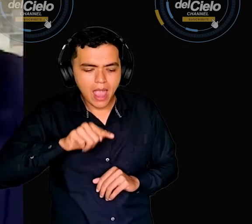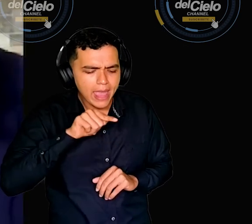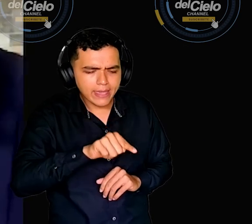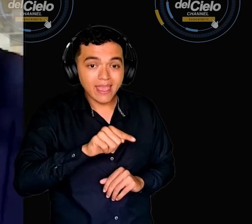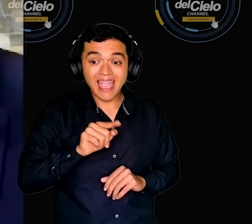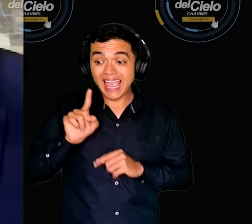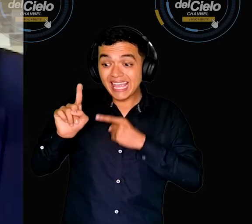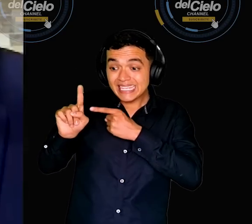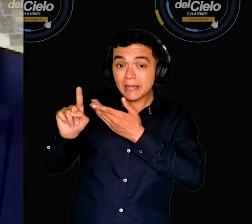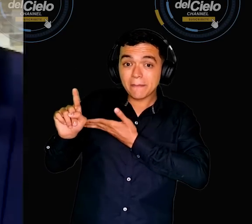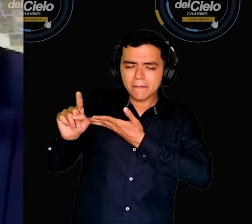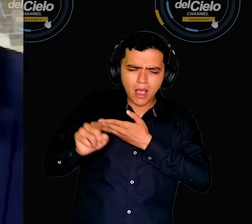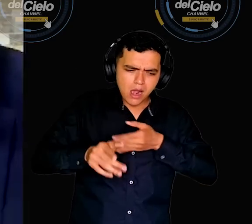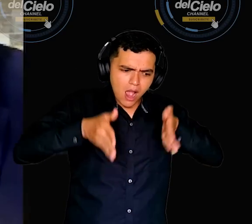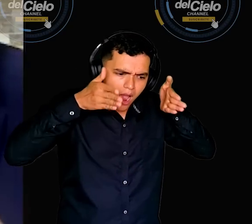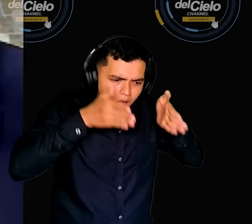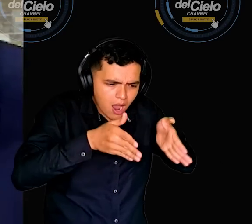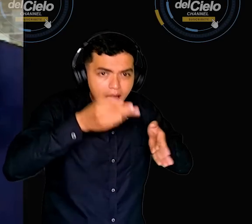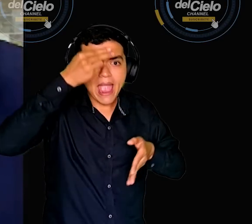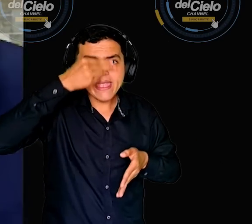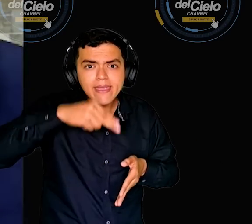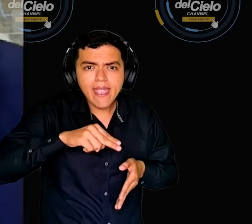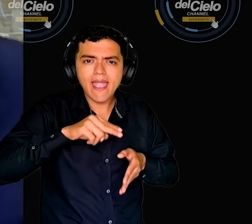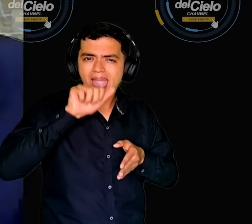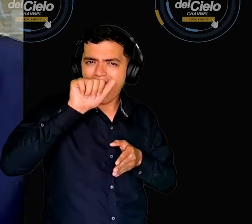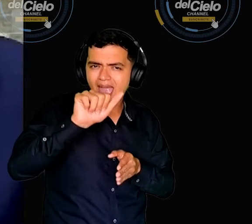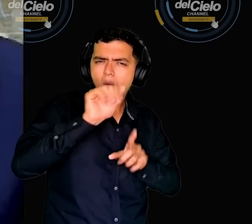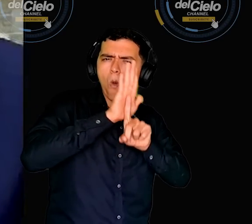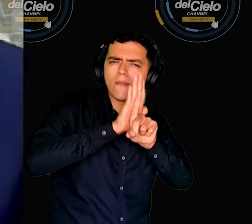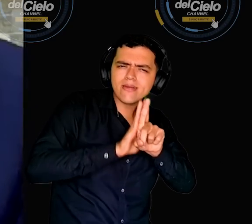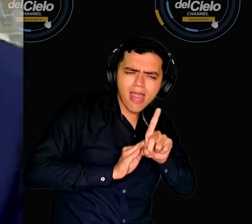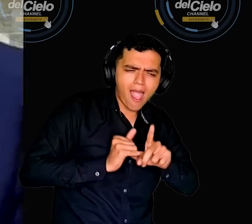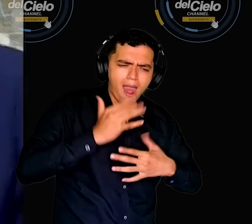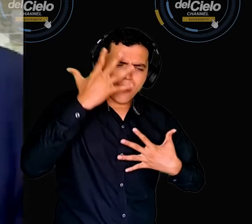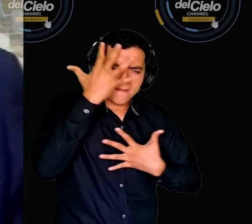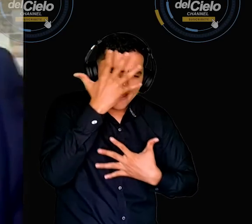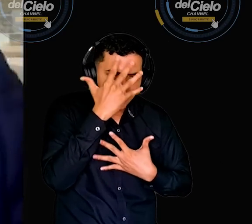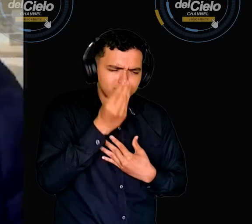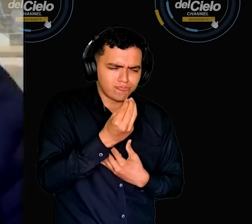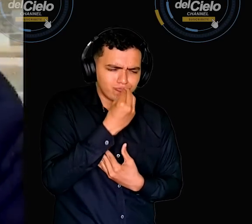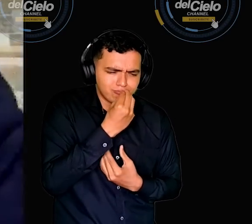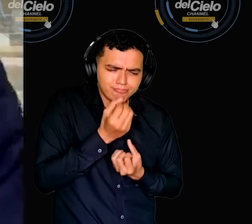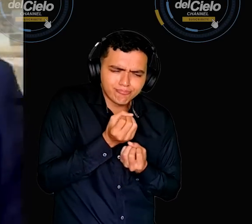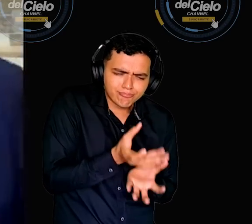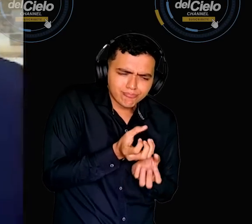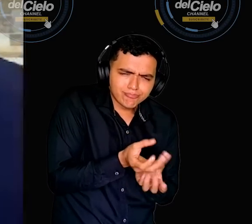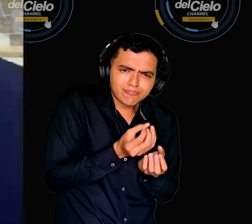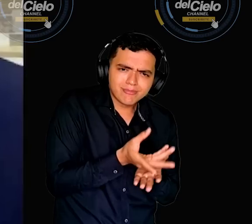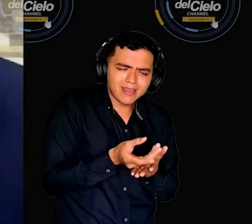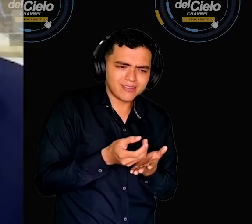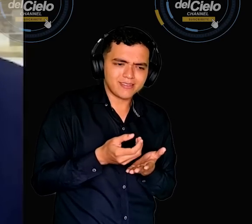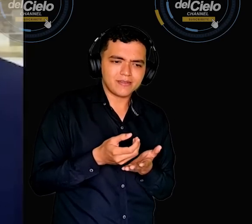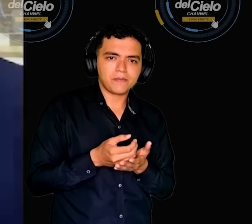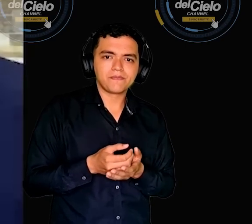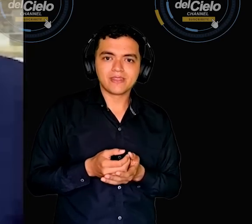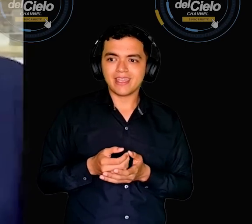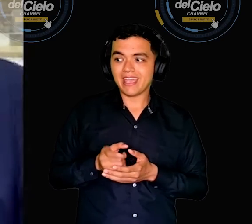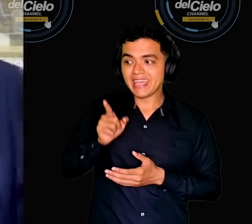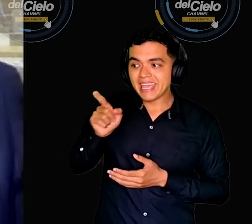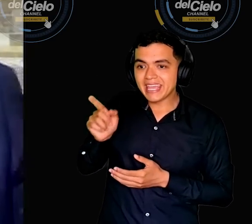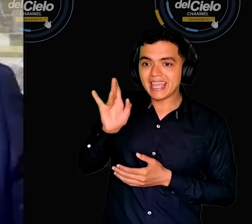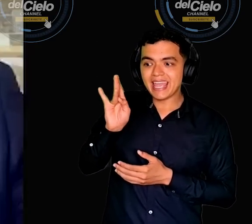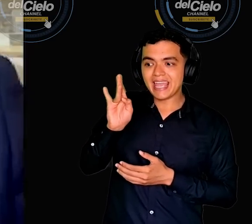hago malabares a ver si evito que llegue al suelo. ¿Por qué? Porque se rompe. Entonces, el amor humano hay